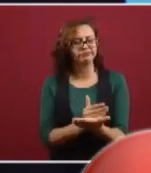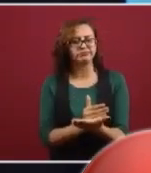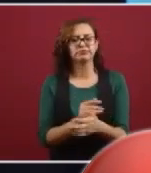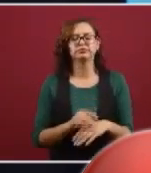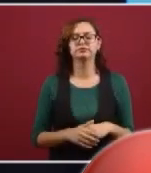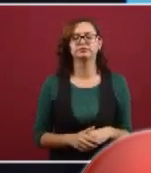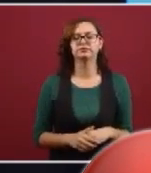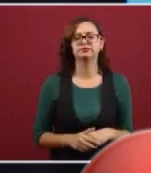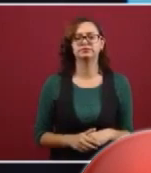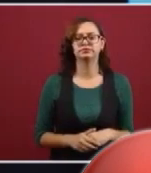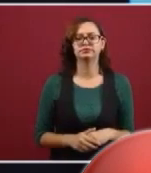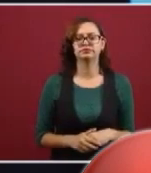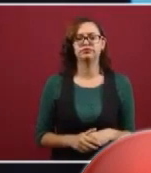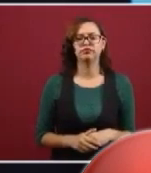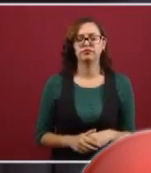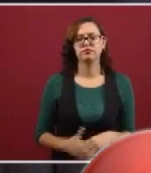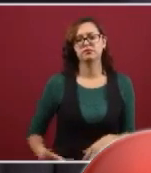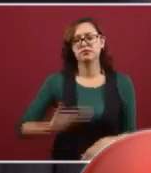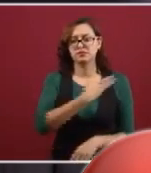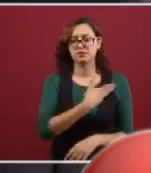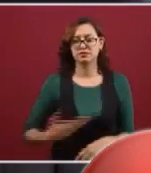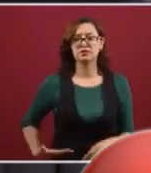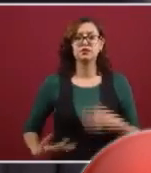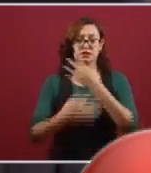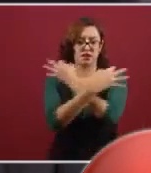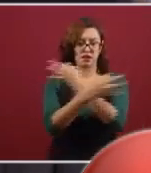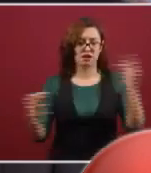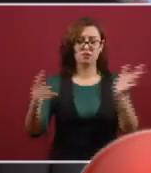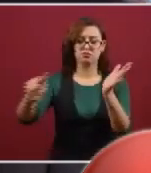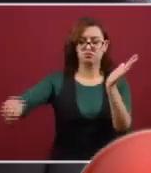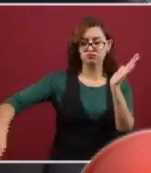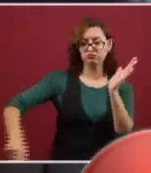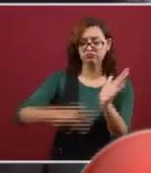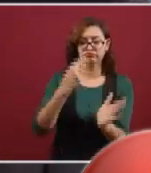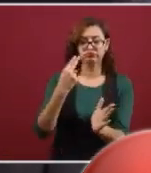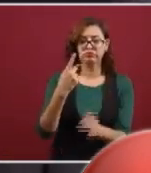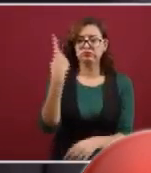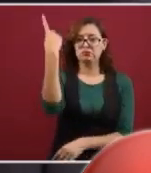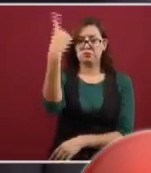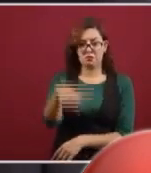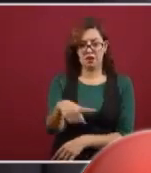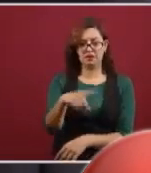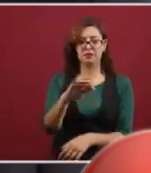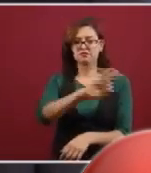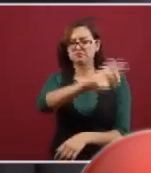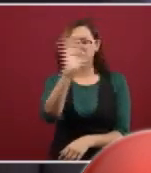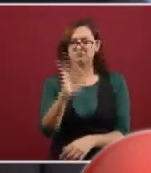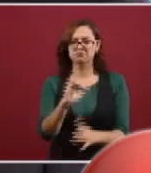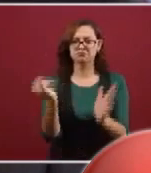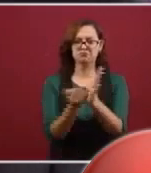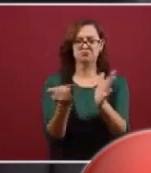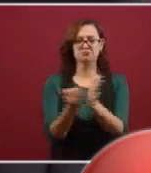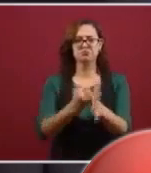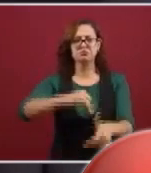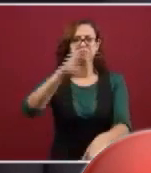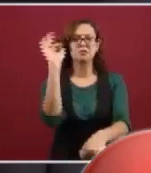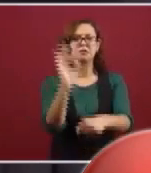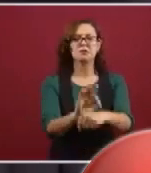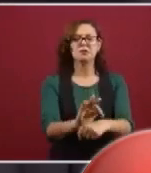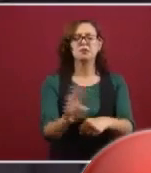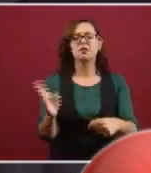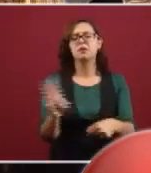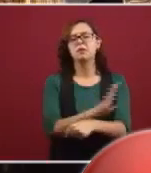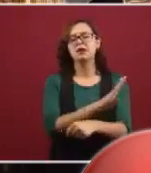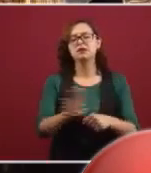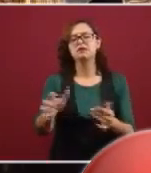de la publicación de un decreto que resultó en un beneficio del orden de 30,000 millones de pesos para este